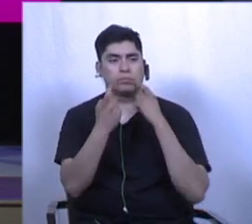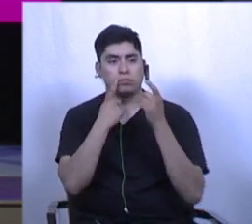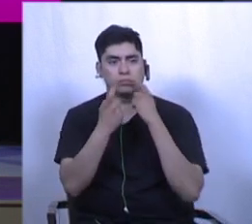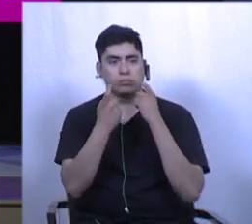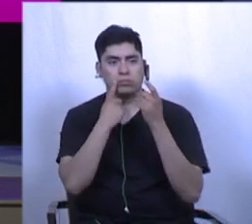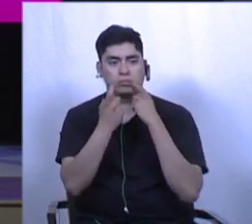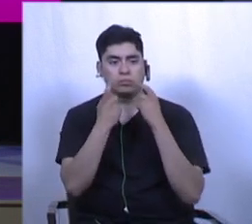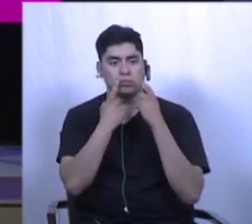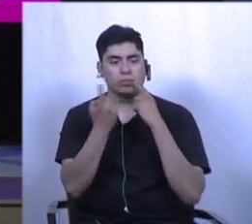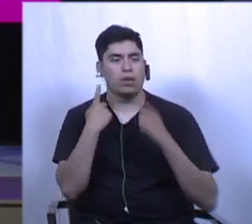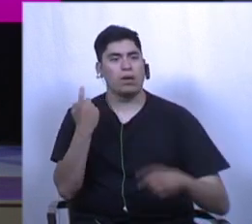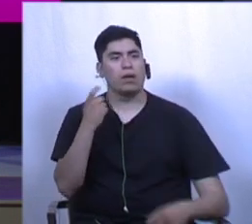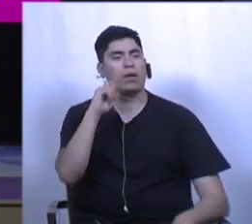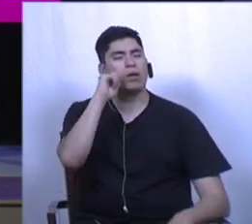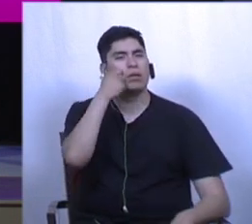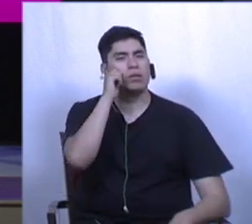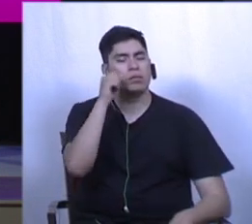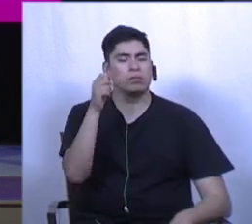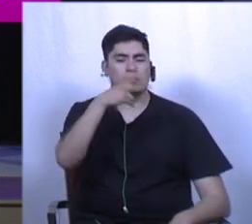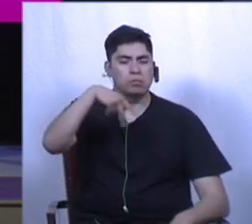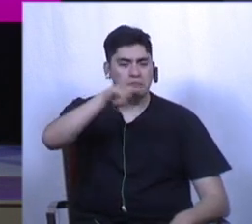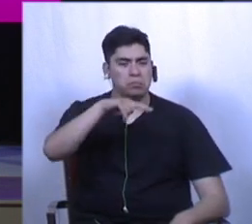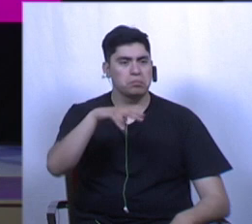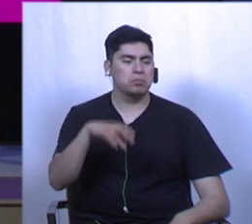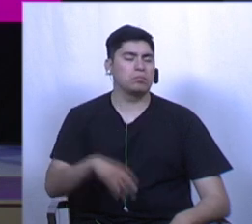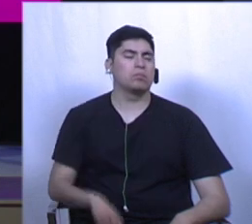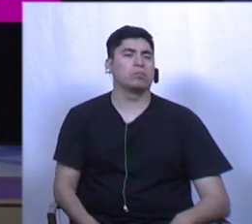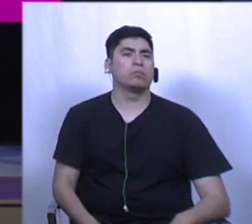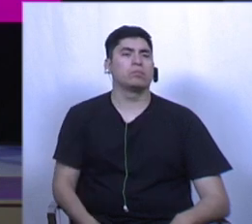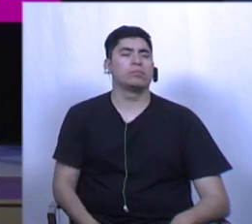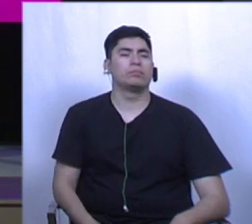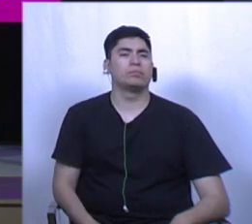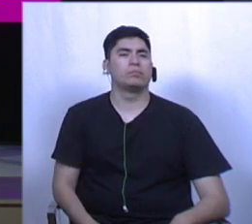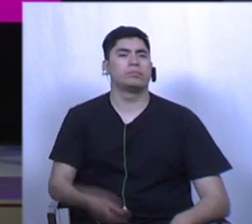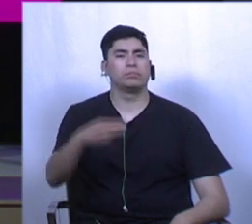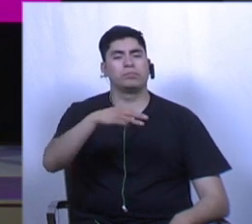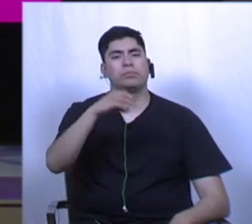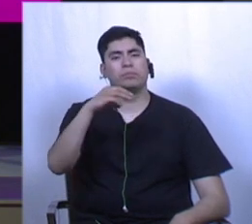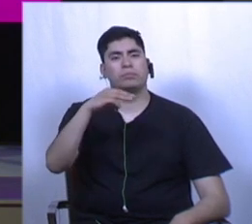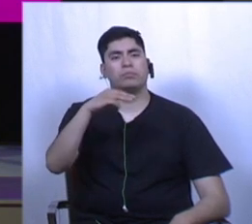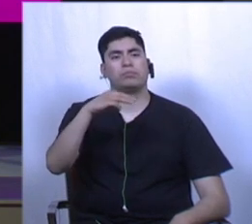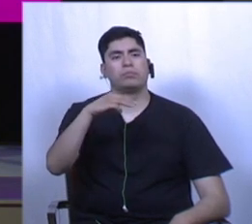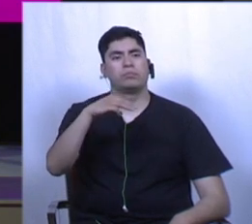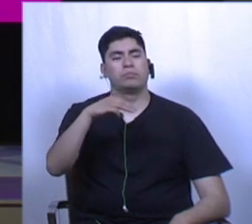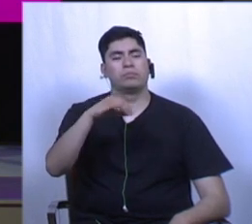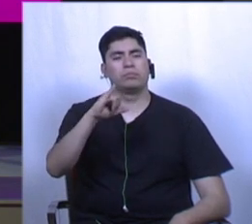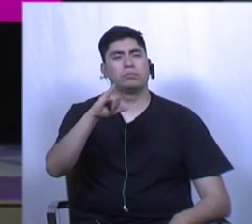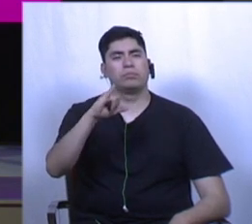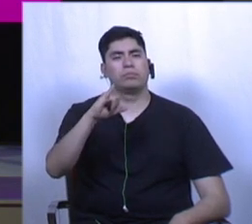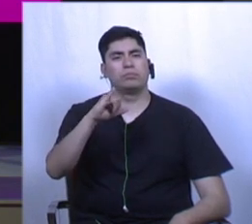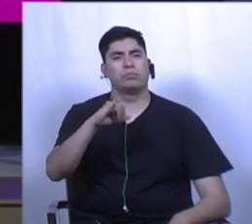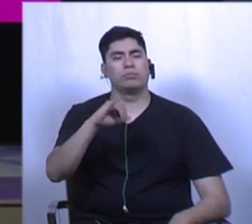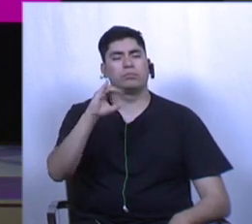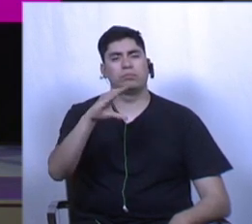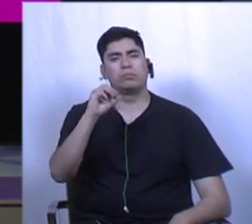qué significan estos microbios y qué significan los microbios a nuestro alrededor y cómo cambiarán nuestro